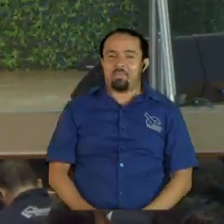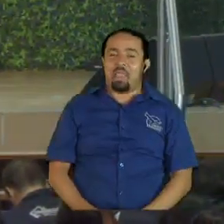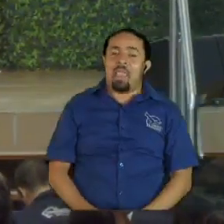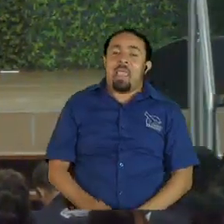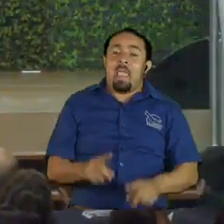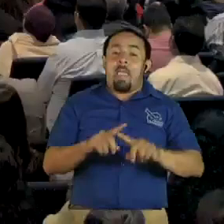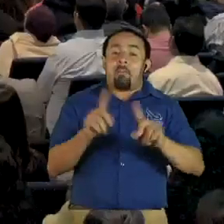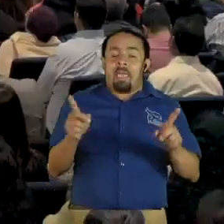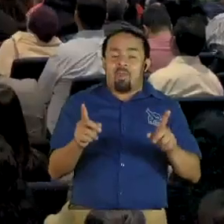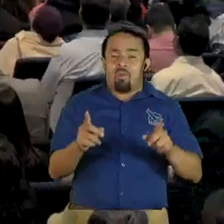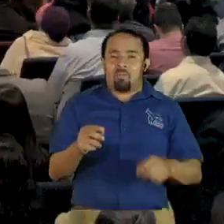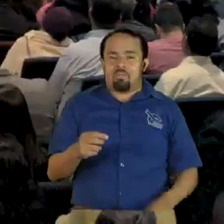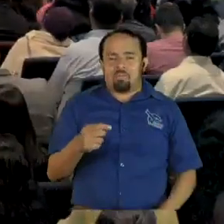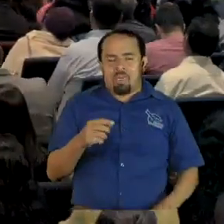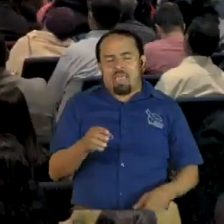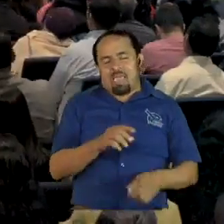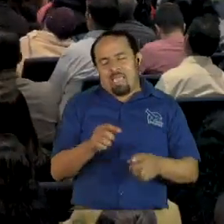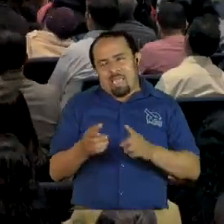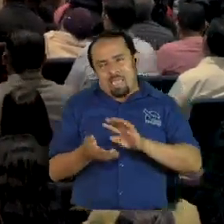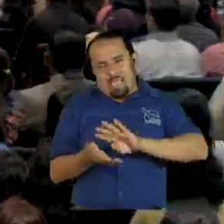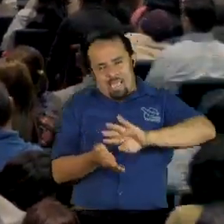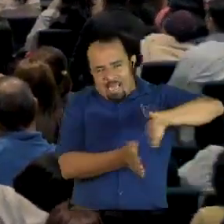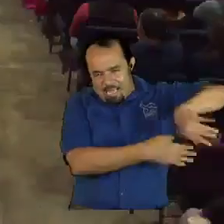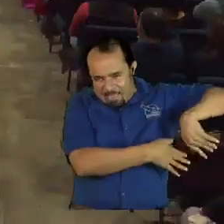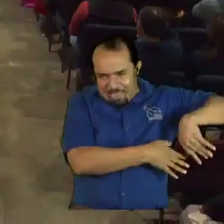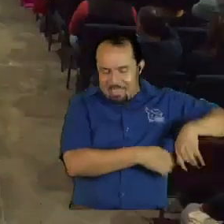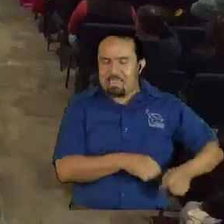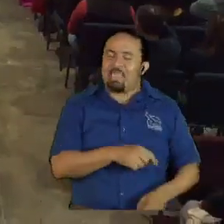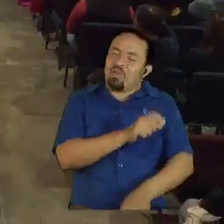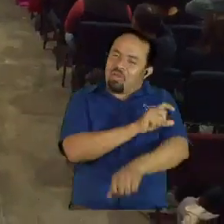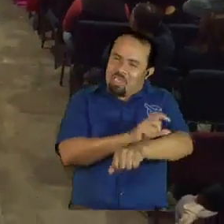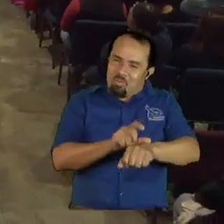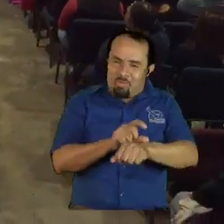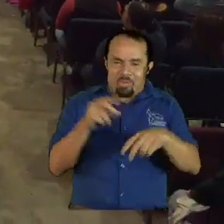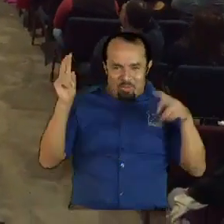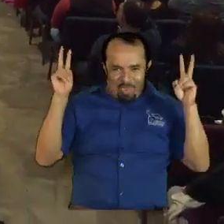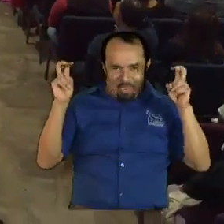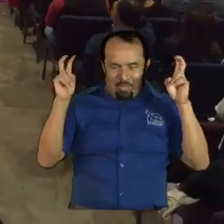Bueno, pero dejemos de eso. Ya se me están viniendo los malos pensamientos, ¿verdad?